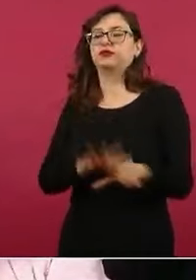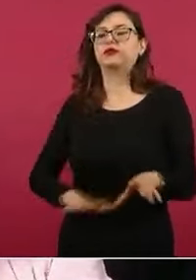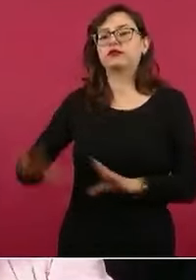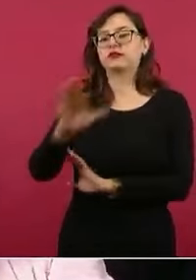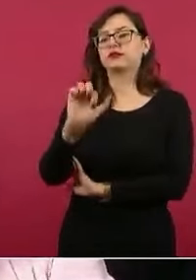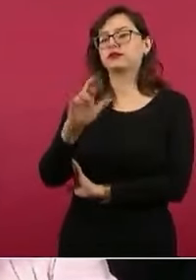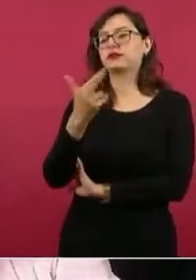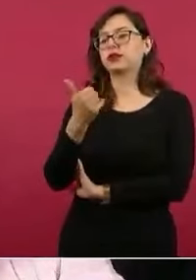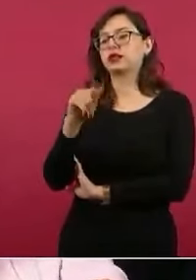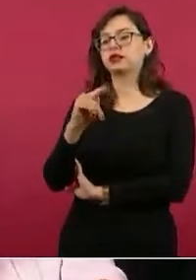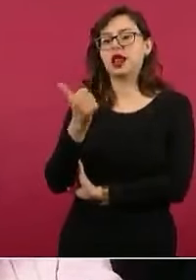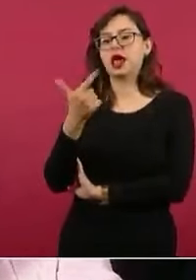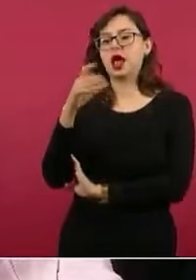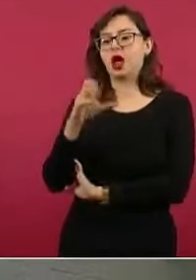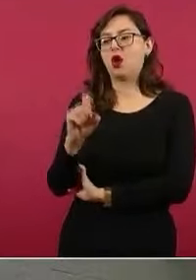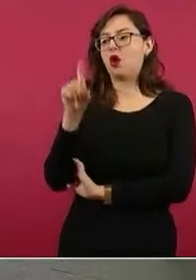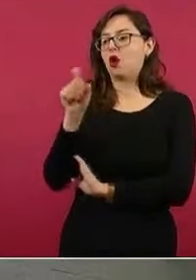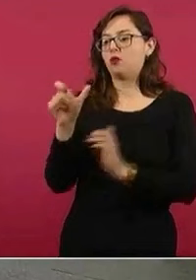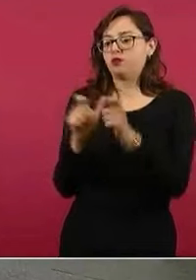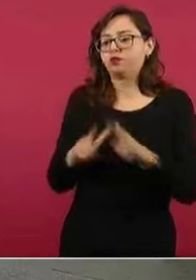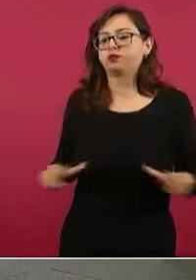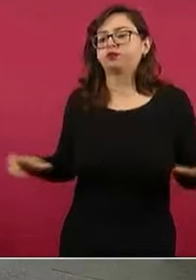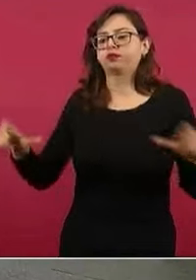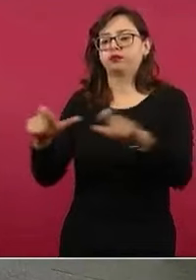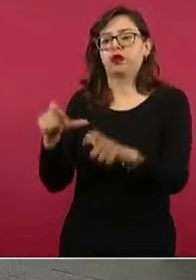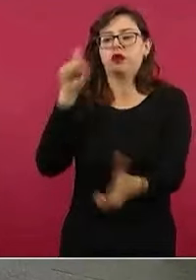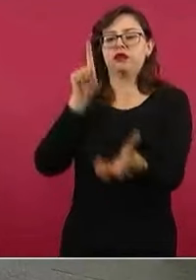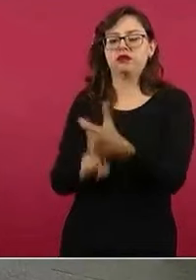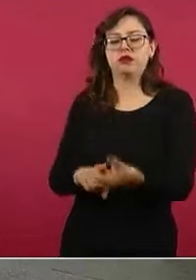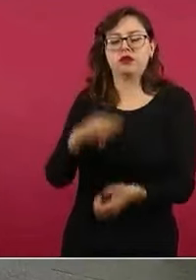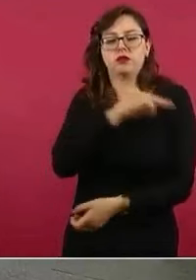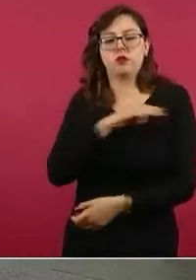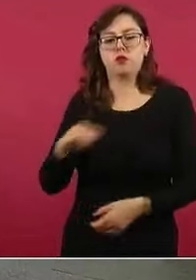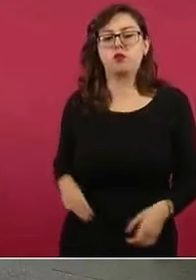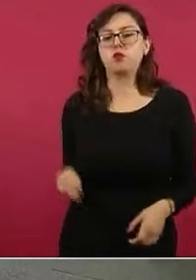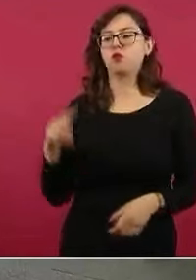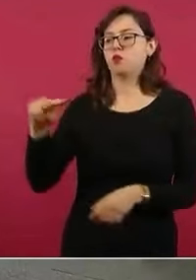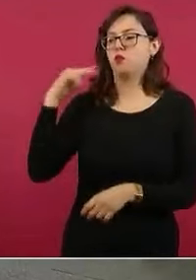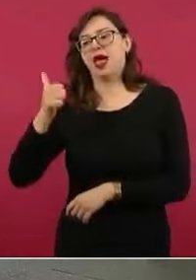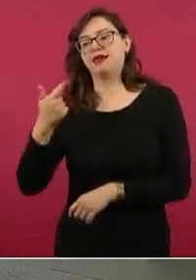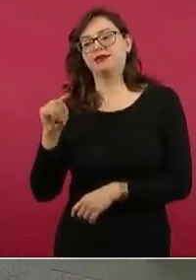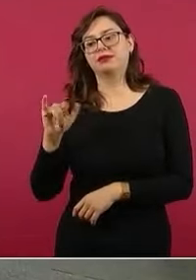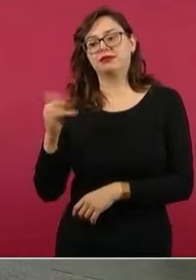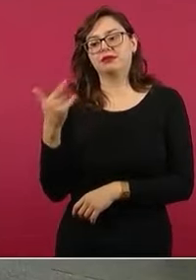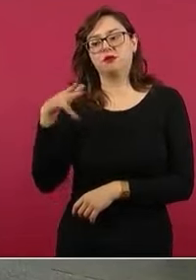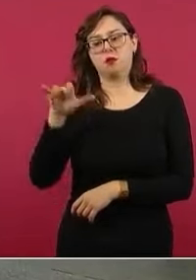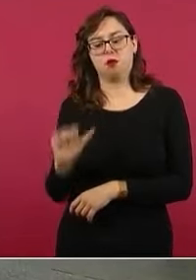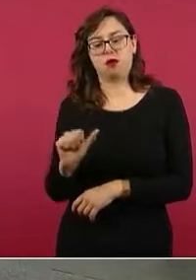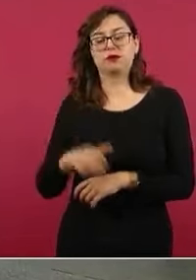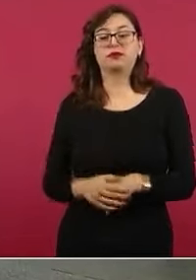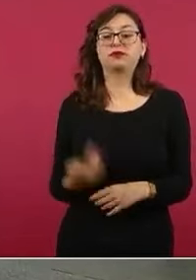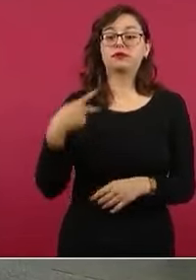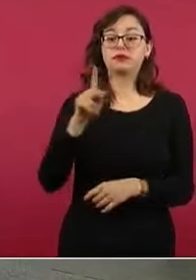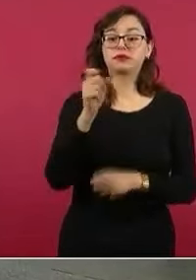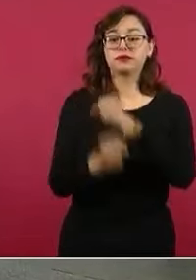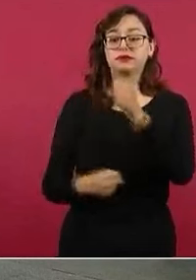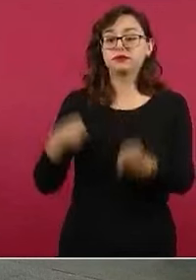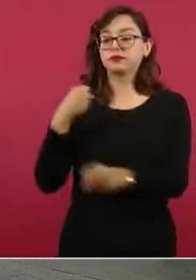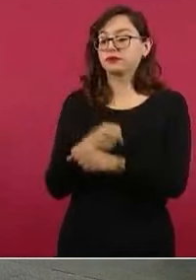de Lagunas Interdunarias de la zona conurbada de los municipios de Veracruz y La Antigua. Sin embargo, en el año